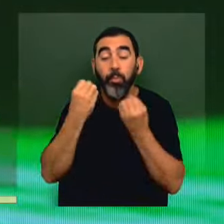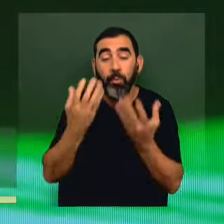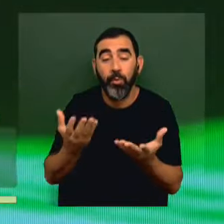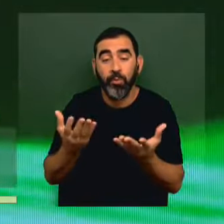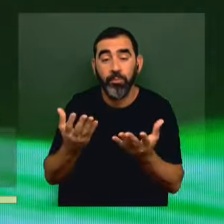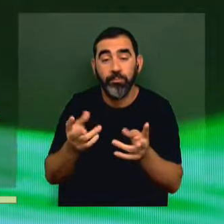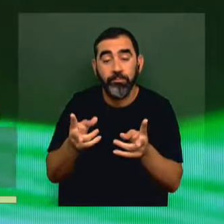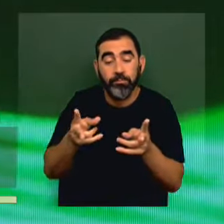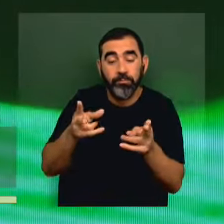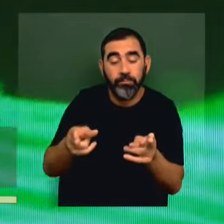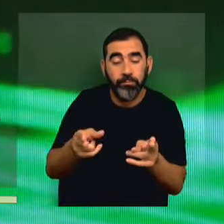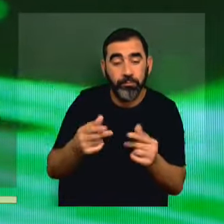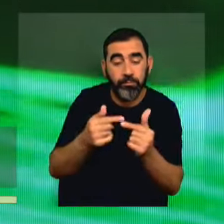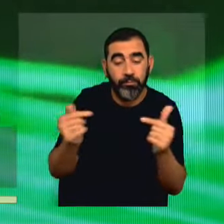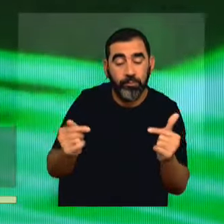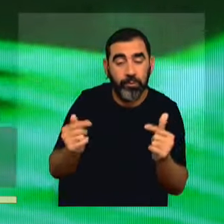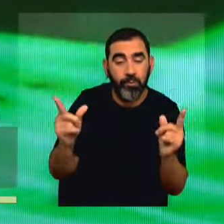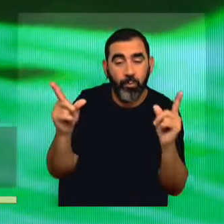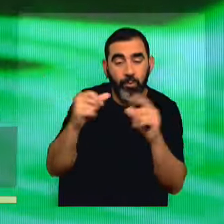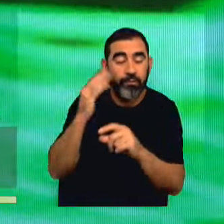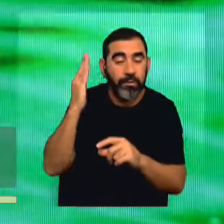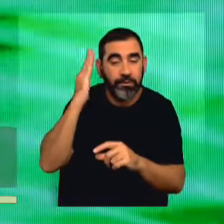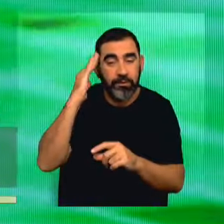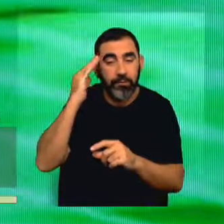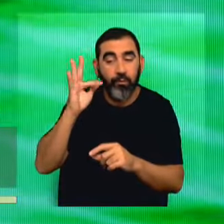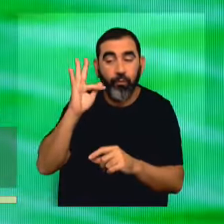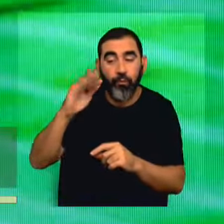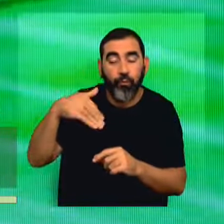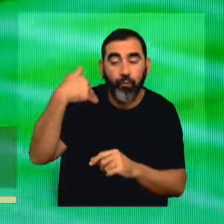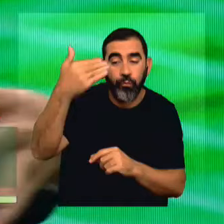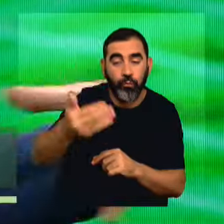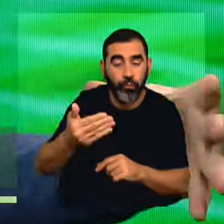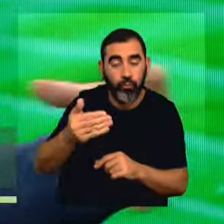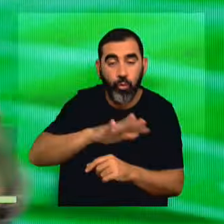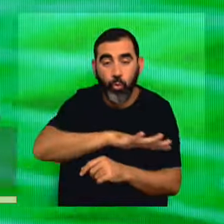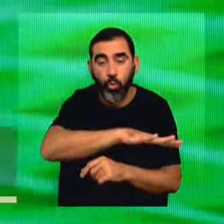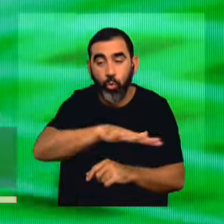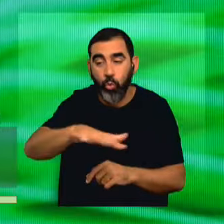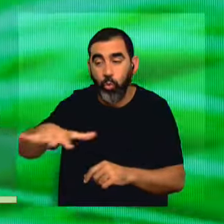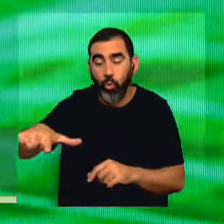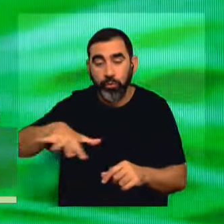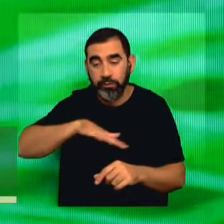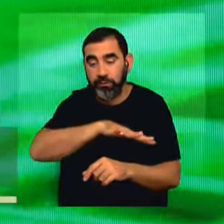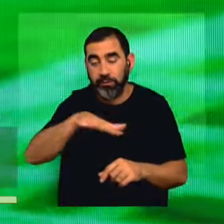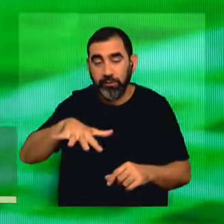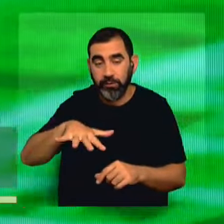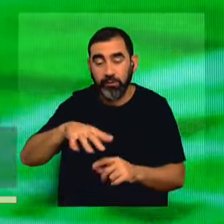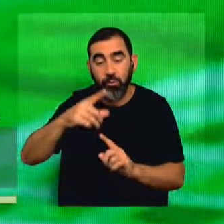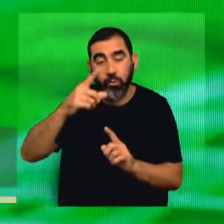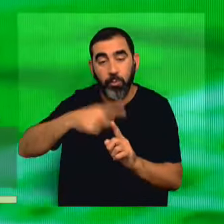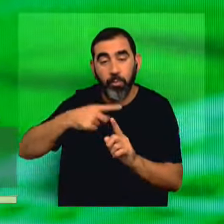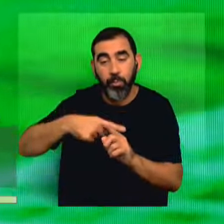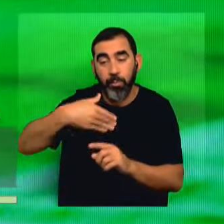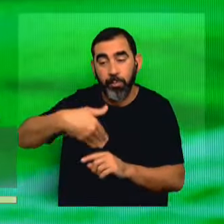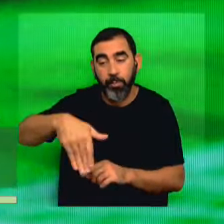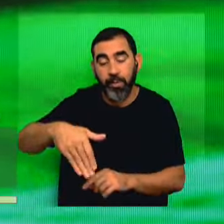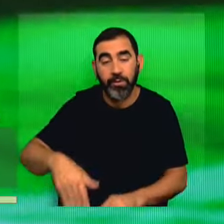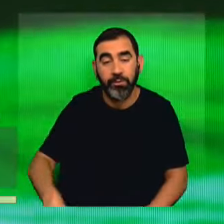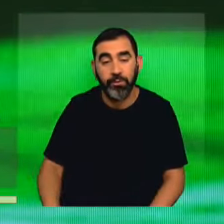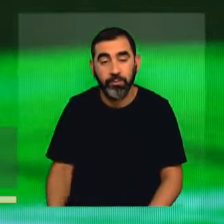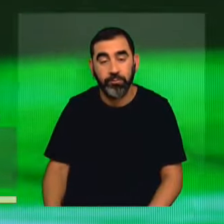llama una barrera de predictibilidad es muy difícil predecir lo que va a ser el océano Pacífico en los próximos meses partiendo desde